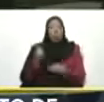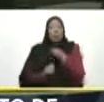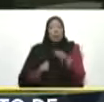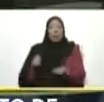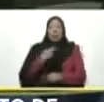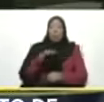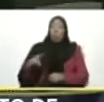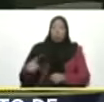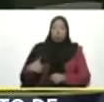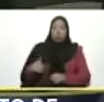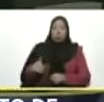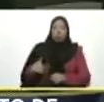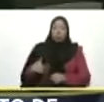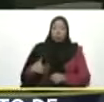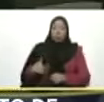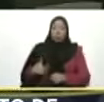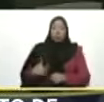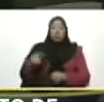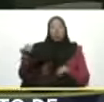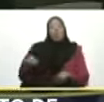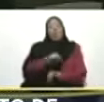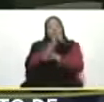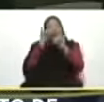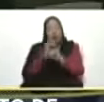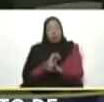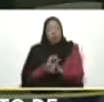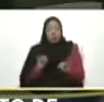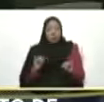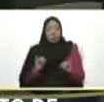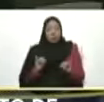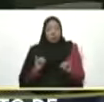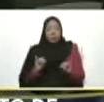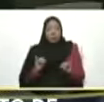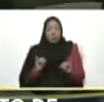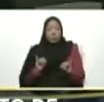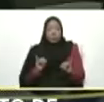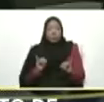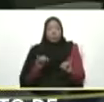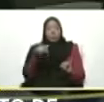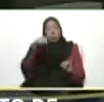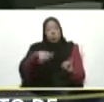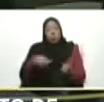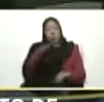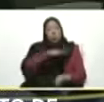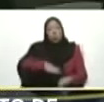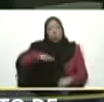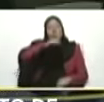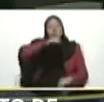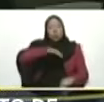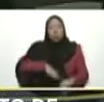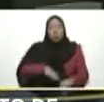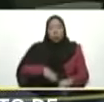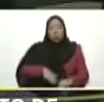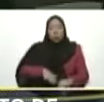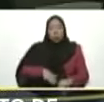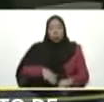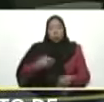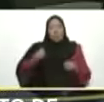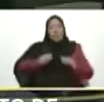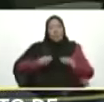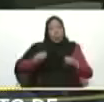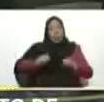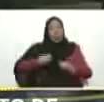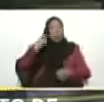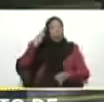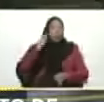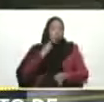verdad. Y estoy feliz de que en este espacio histórico donde vivió el gran